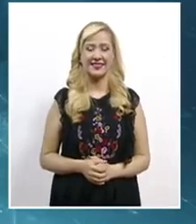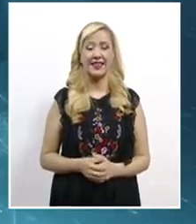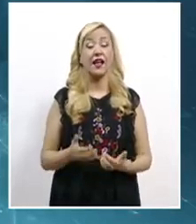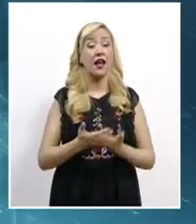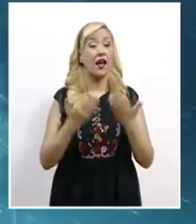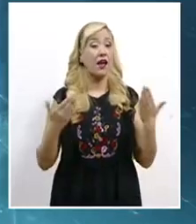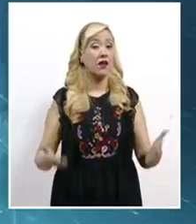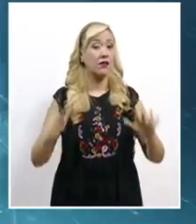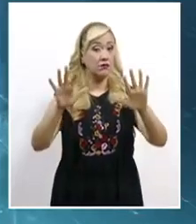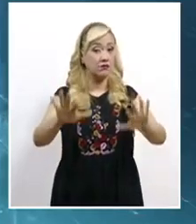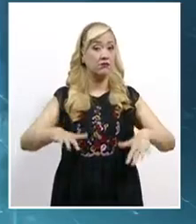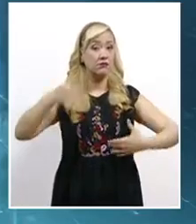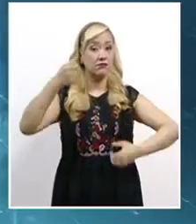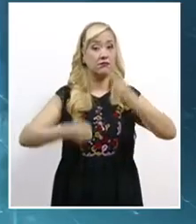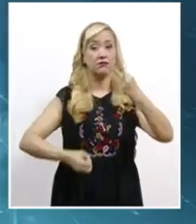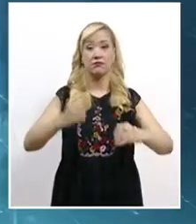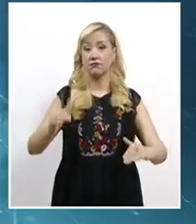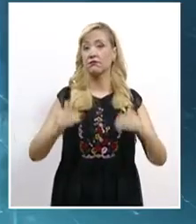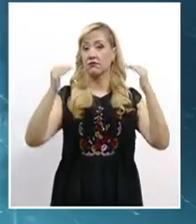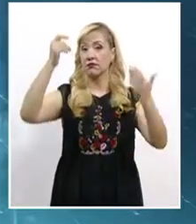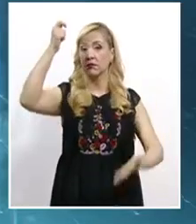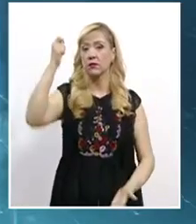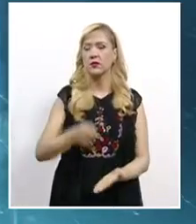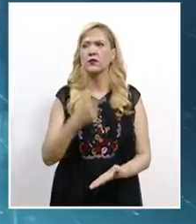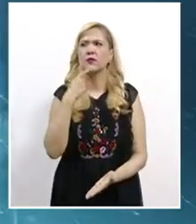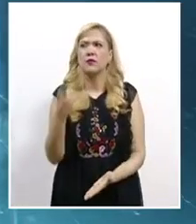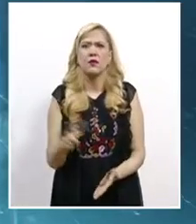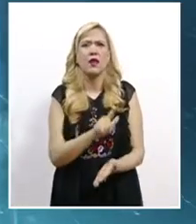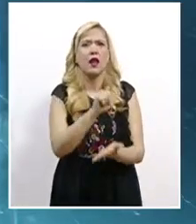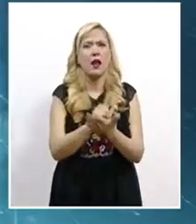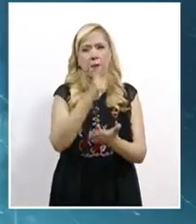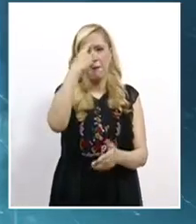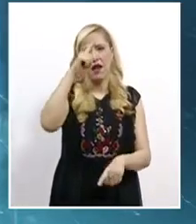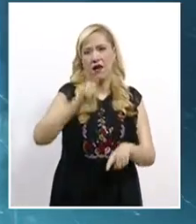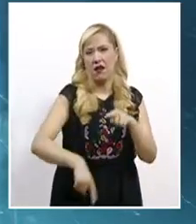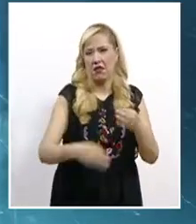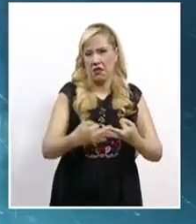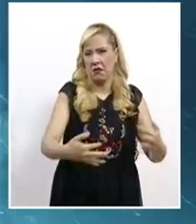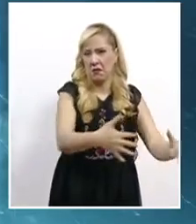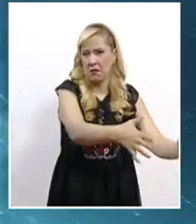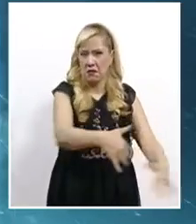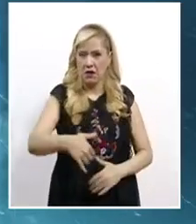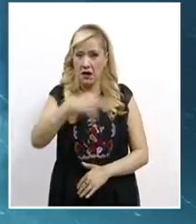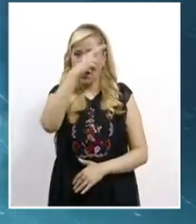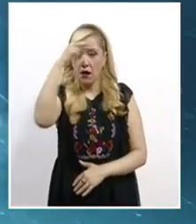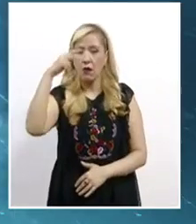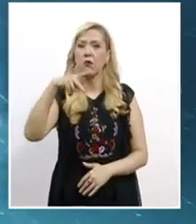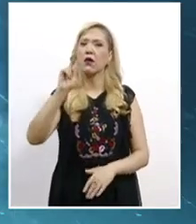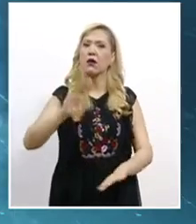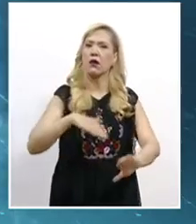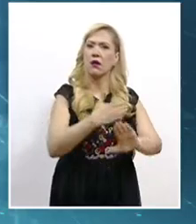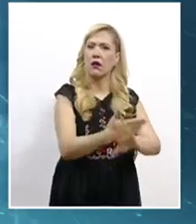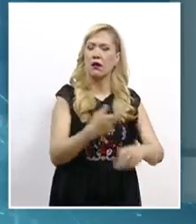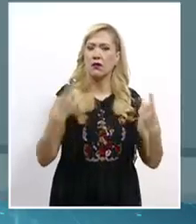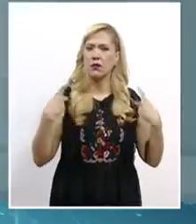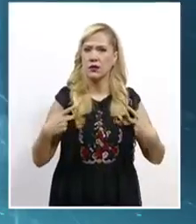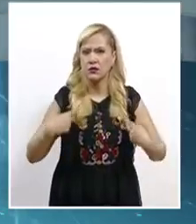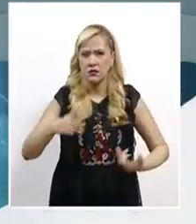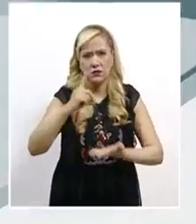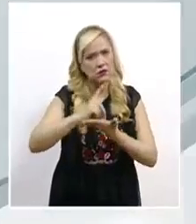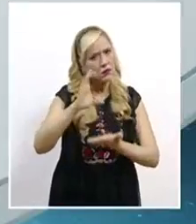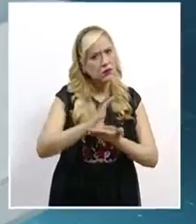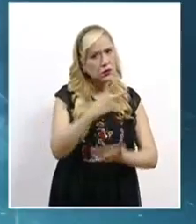El Pleno de la Corte invalidó disposiciones de la Ley de Expropiación de Nayarit que afectan derechos de personas con discapacidad.